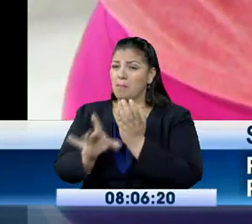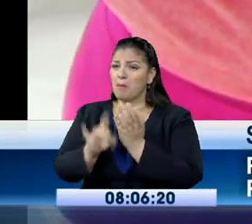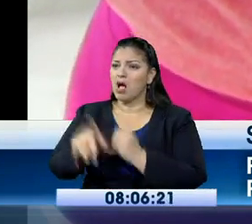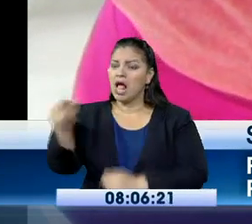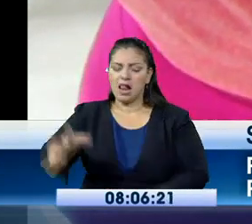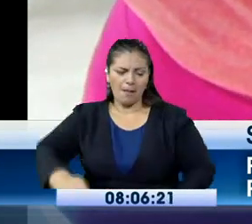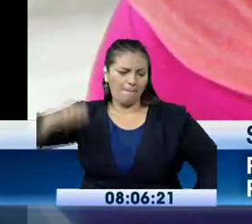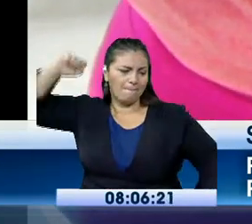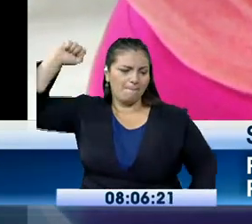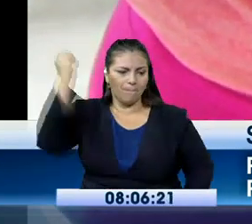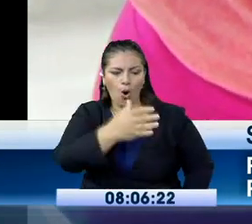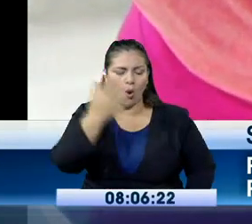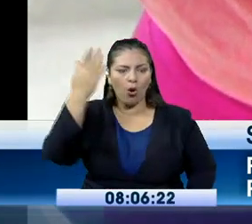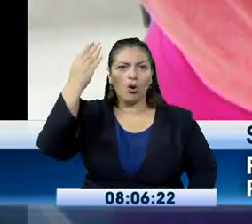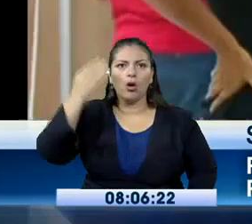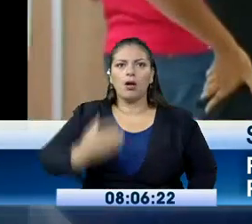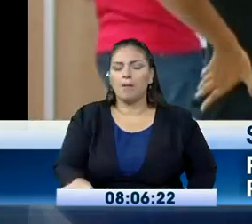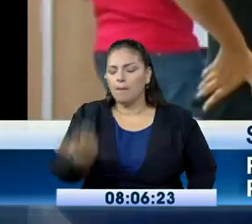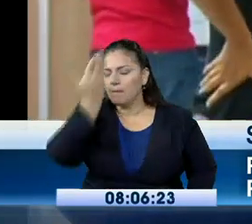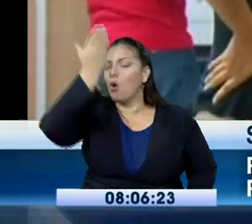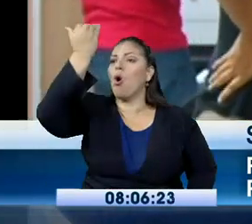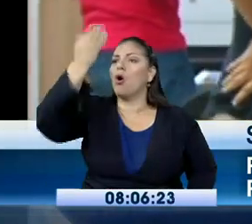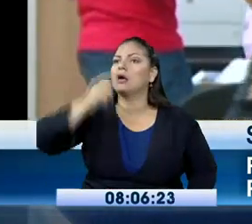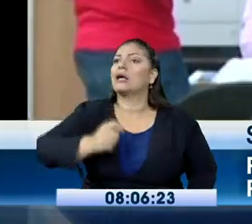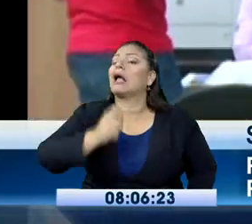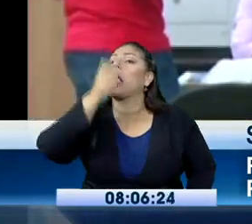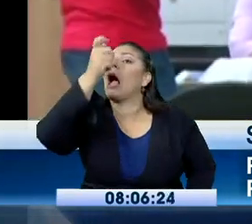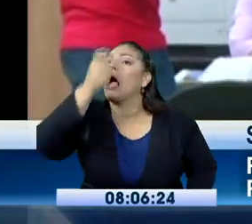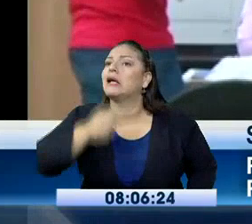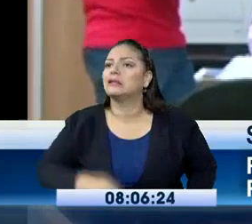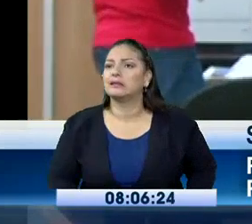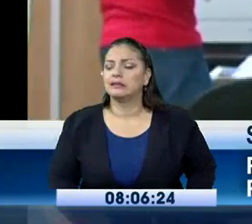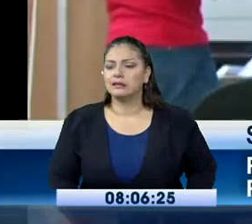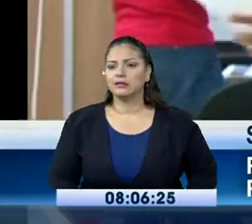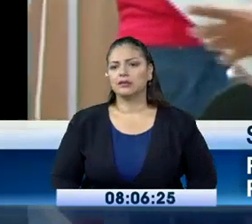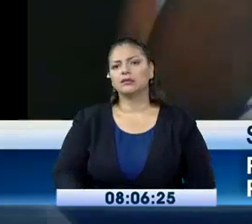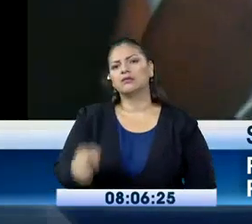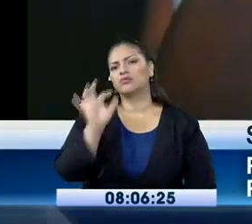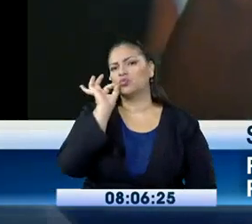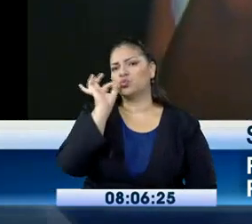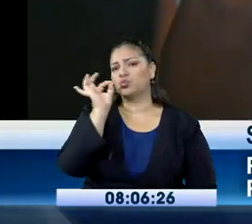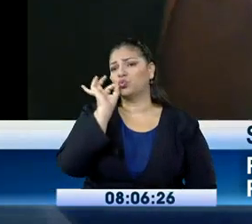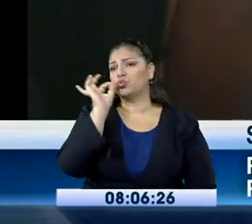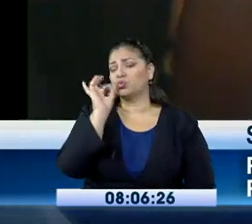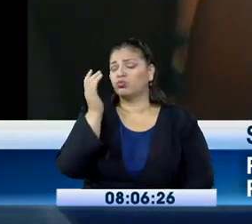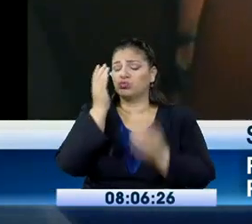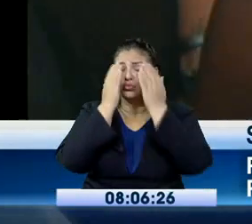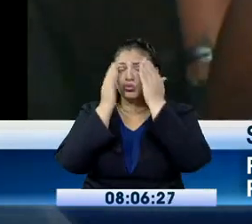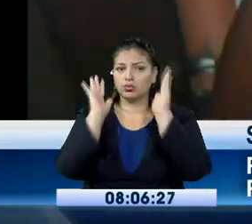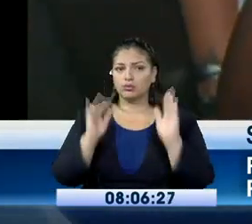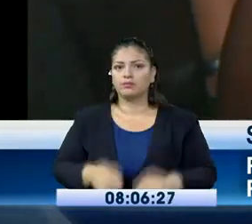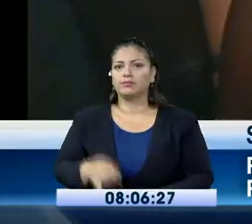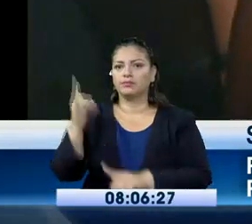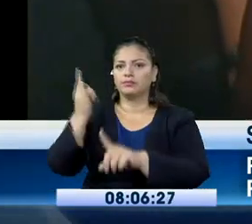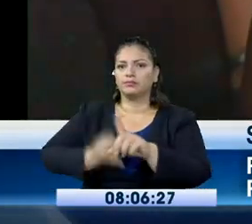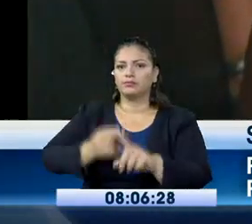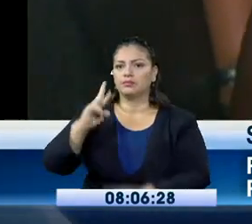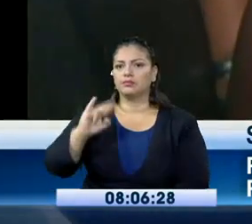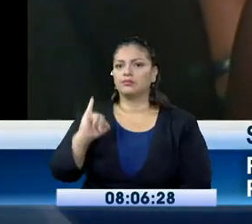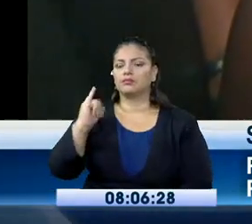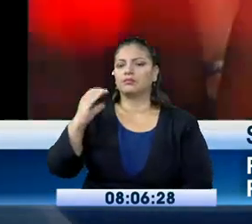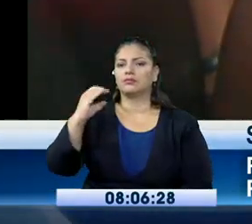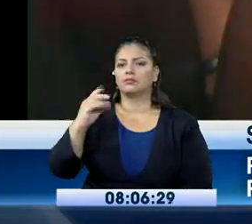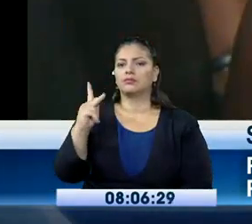Él consume droga, creo, no sé. El supuesto agresor es conocido como alias el Ricky. Mi hijo es tranquilo, mi